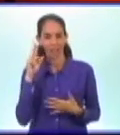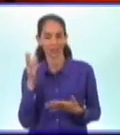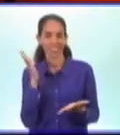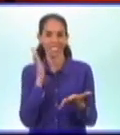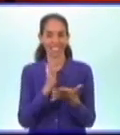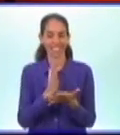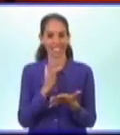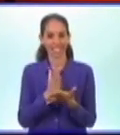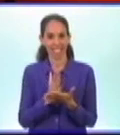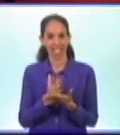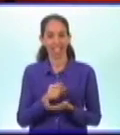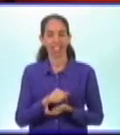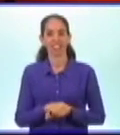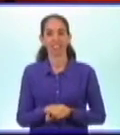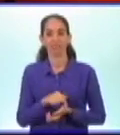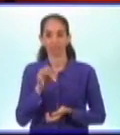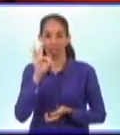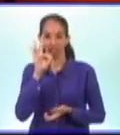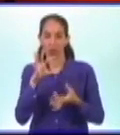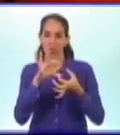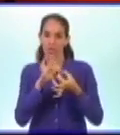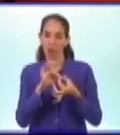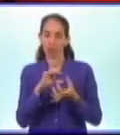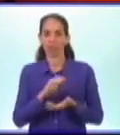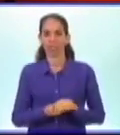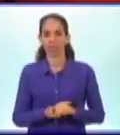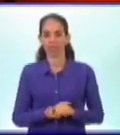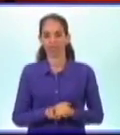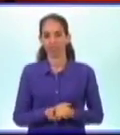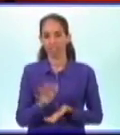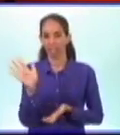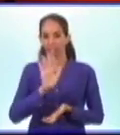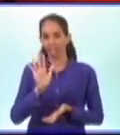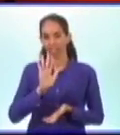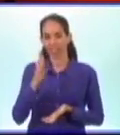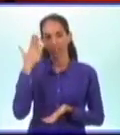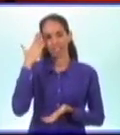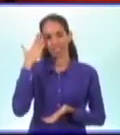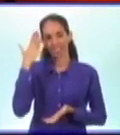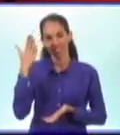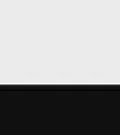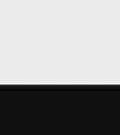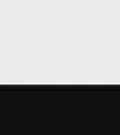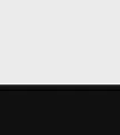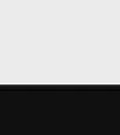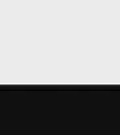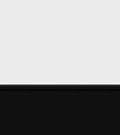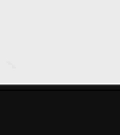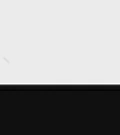español y la literatura en el grado octavo. Hasta entonces, muchas gracias y mucha suerte.